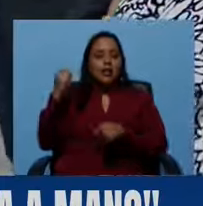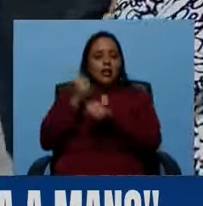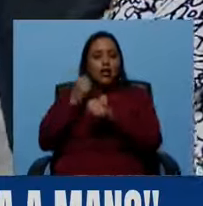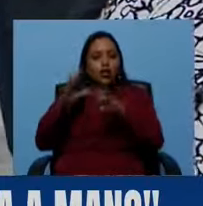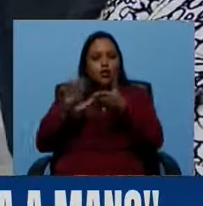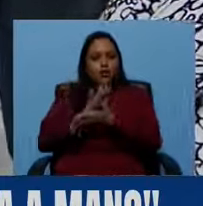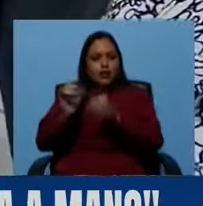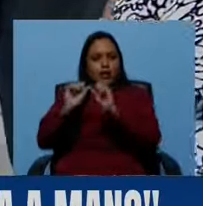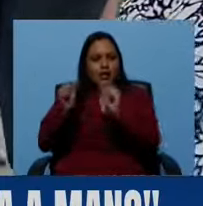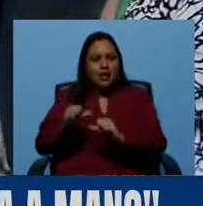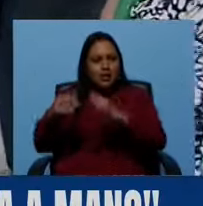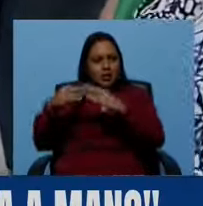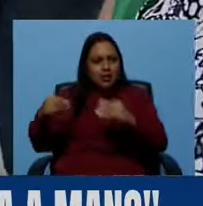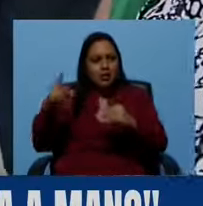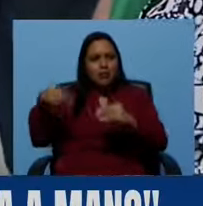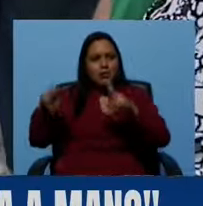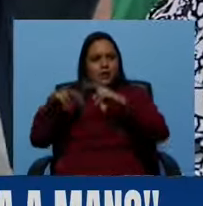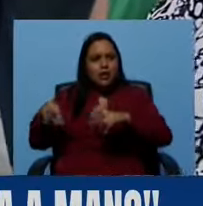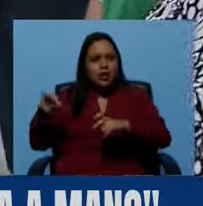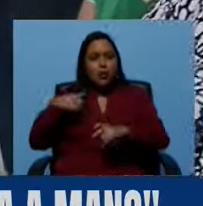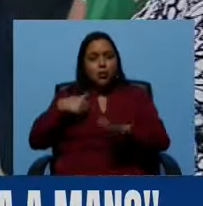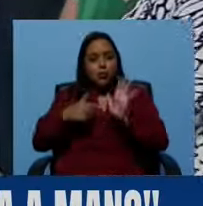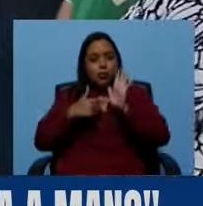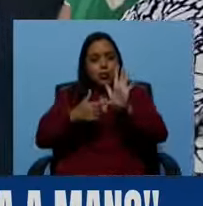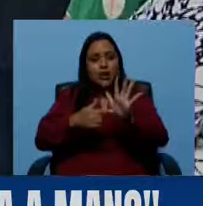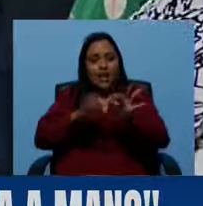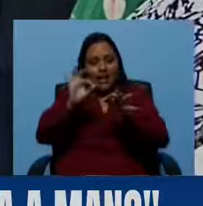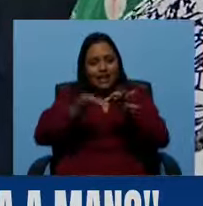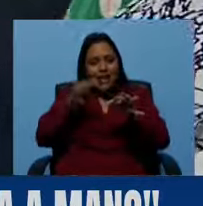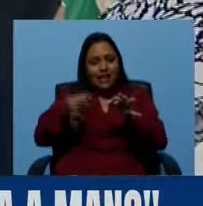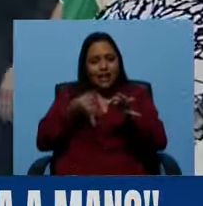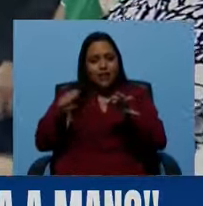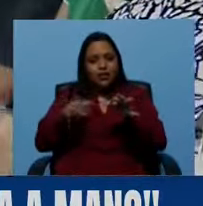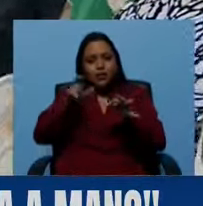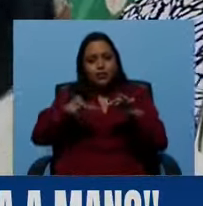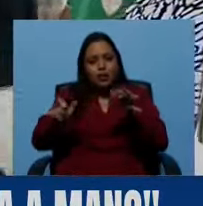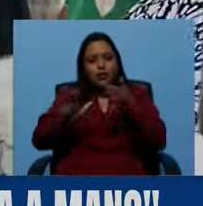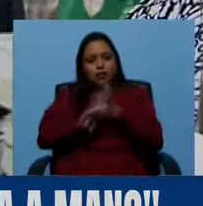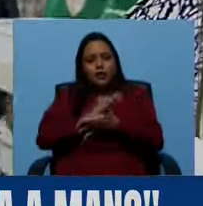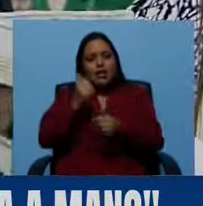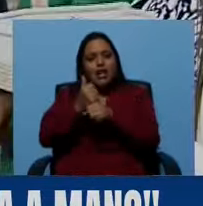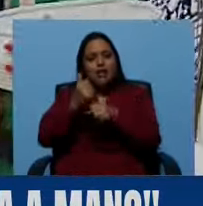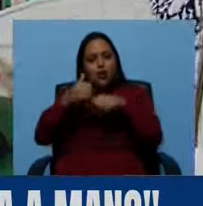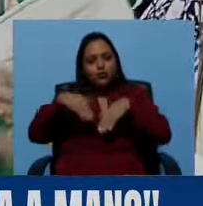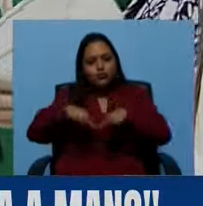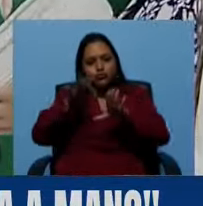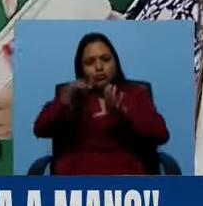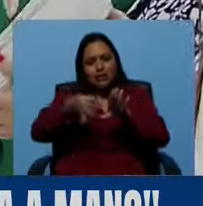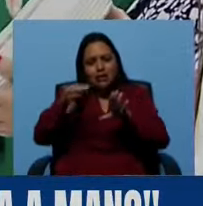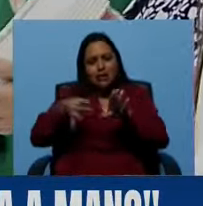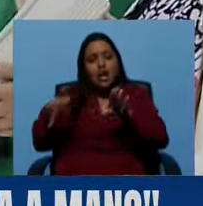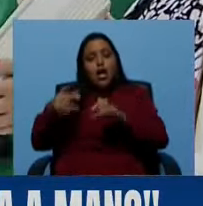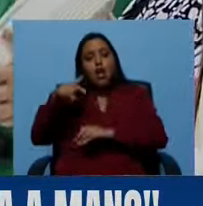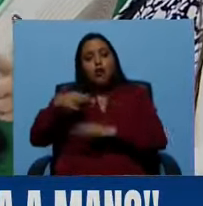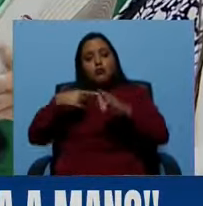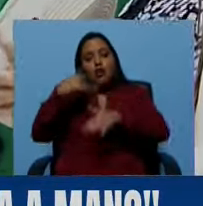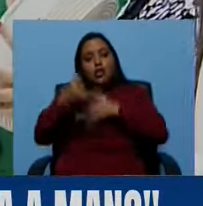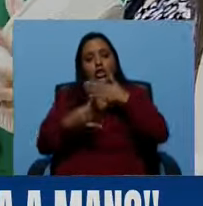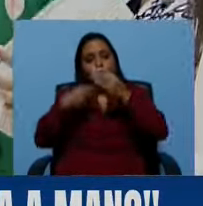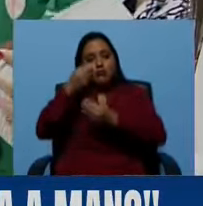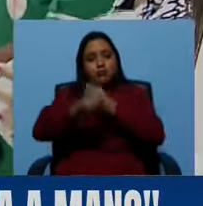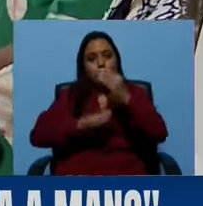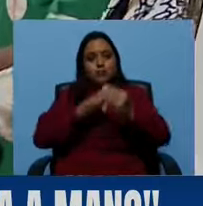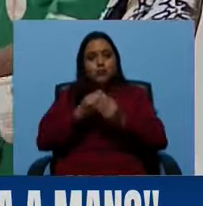Hoy vengo a presentar los tejidos de nuestros compañeros en la área de textil. Este es un proyecto que elaboramos